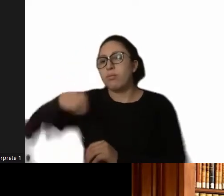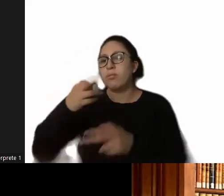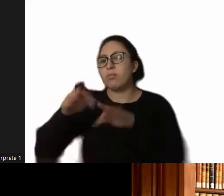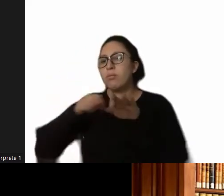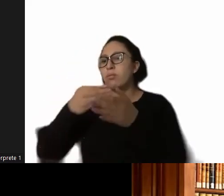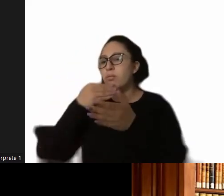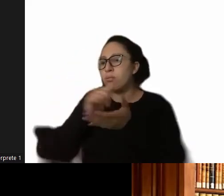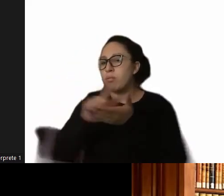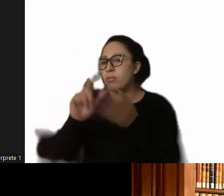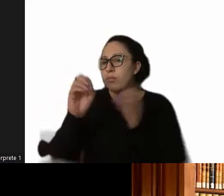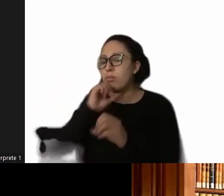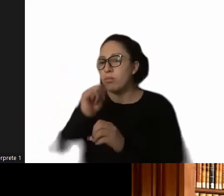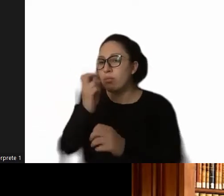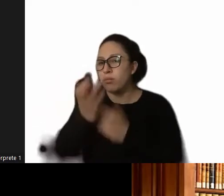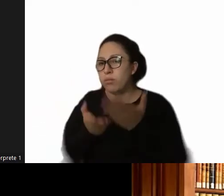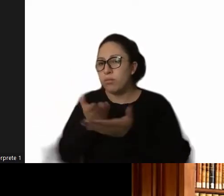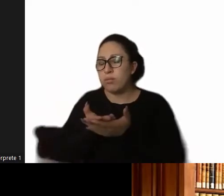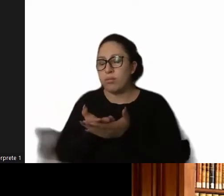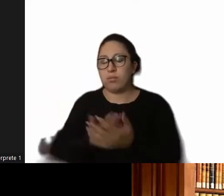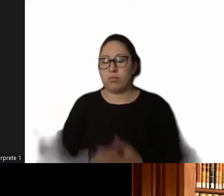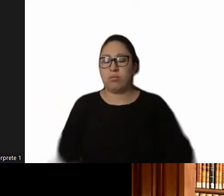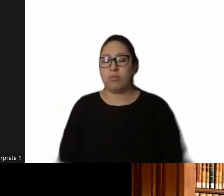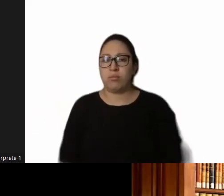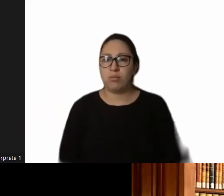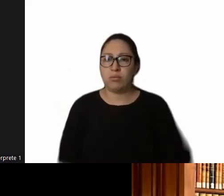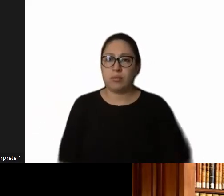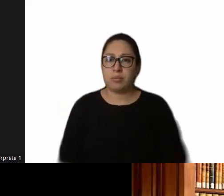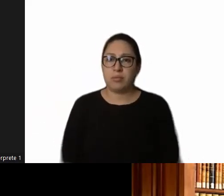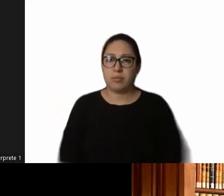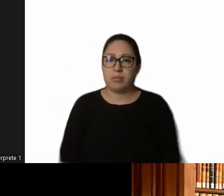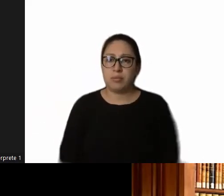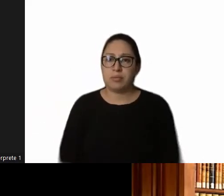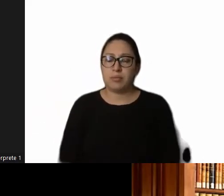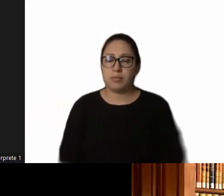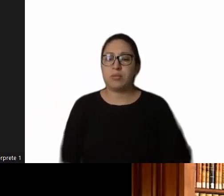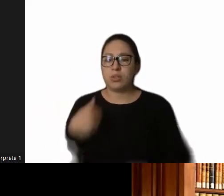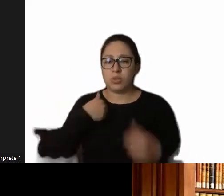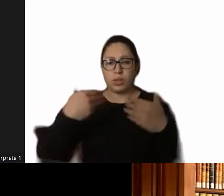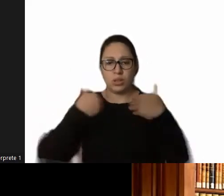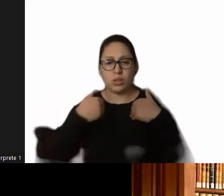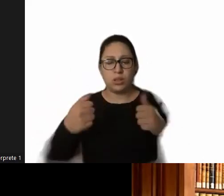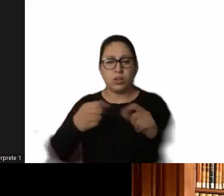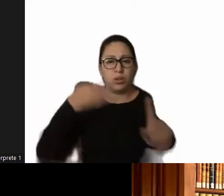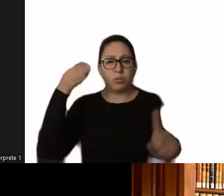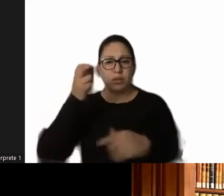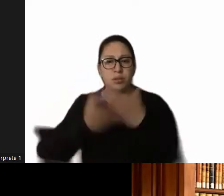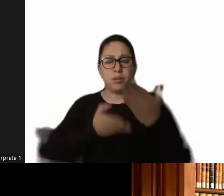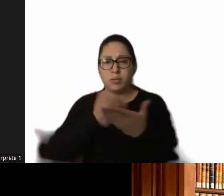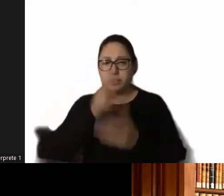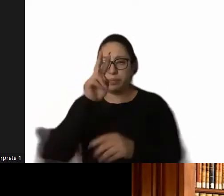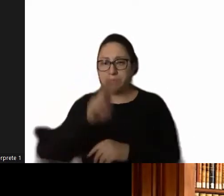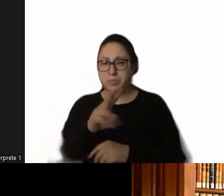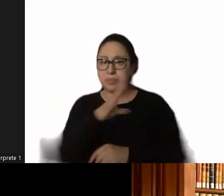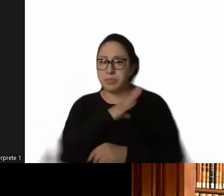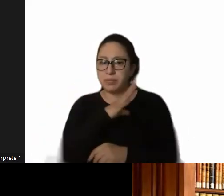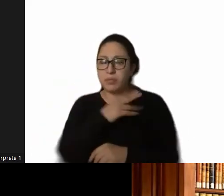siendo una buena iniciativa, siendo un buen objeto, pues el documento que se nos está presentando, pues no